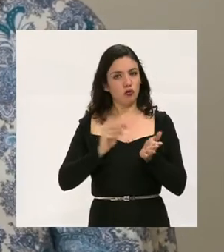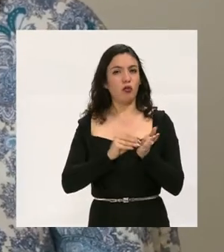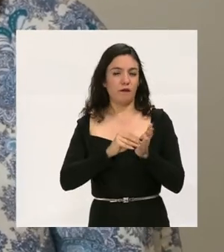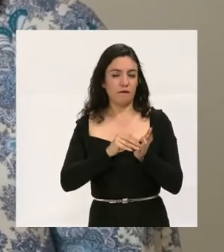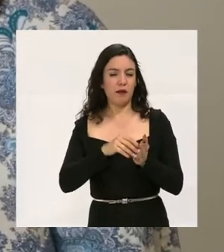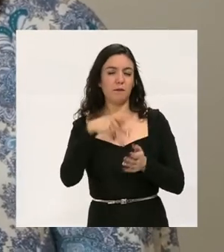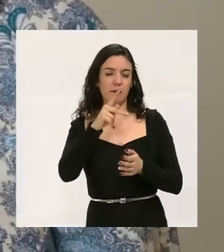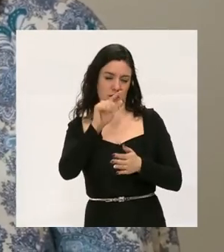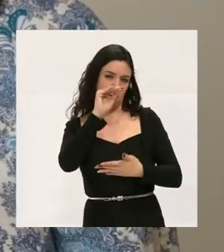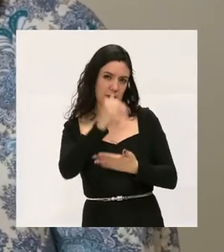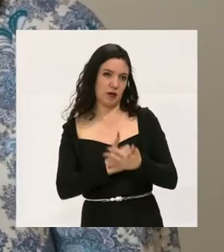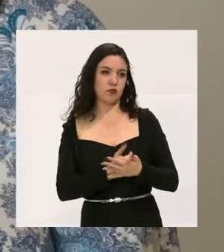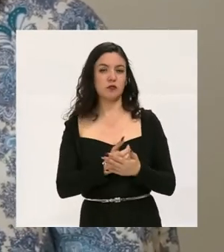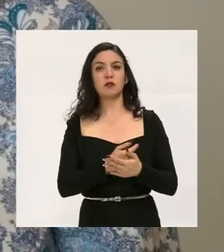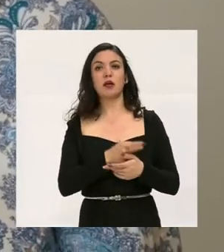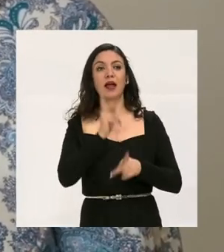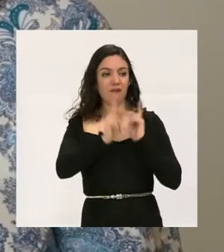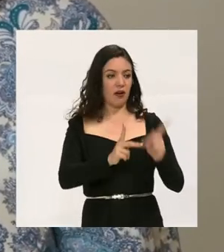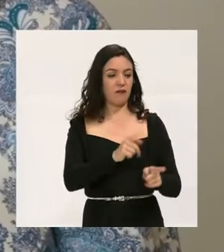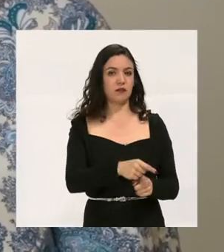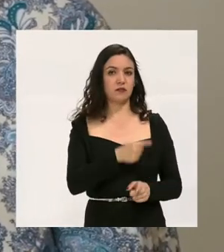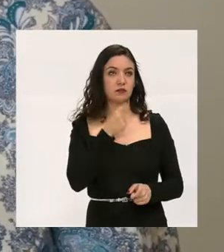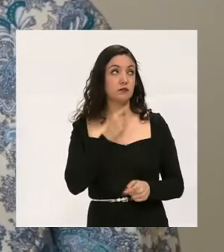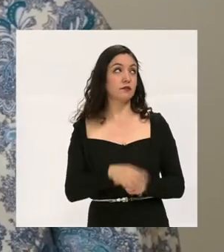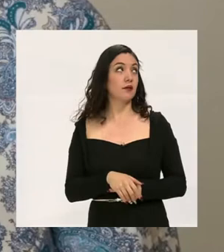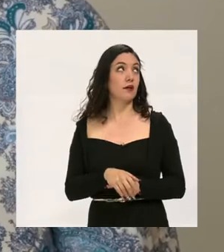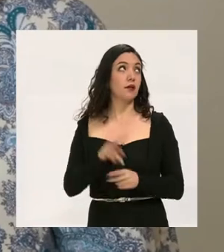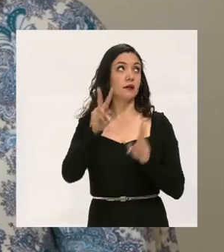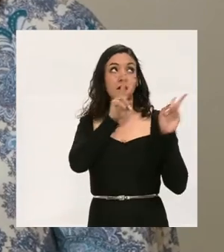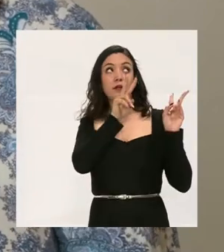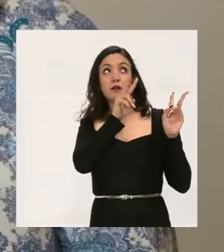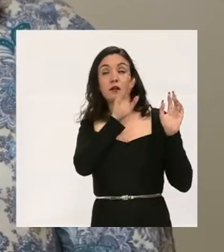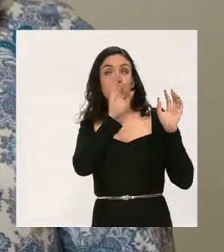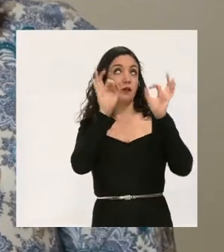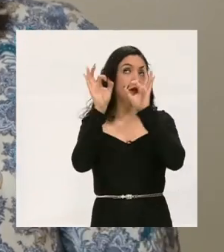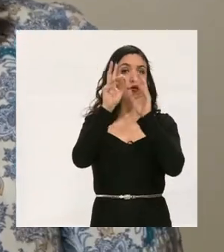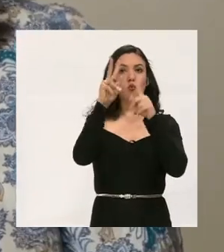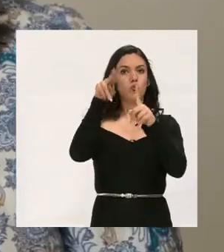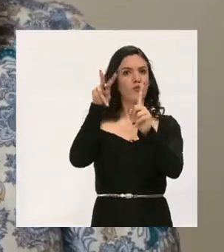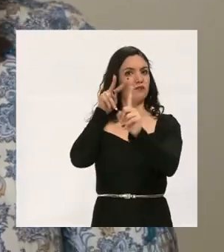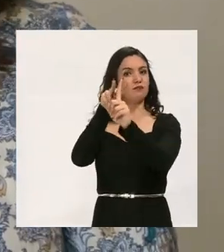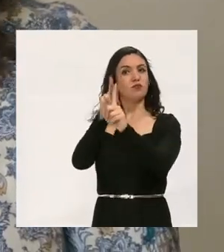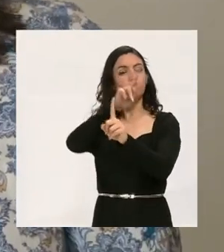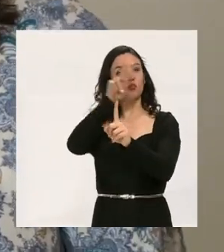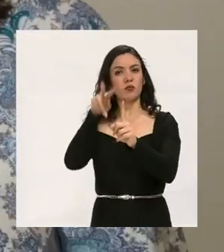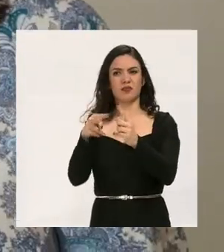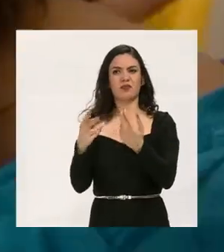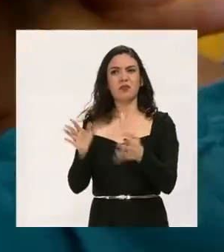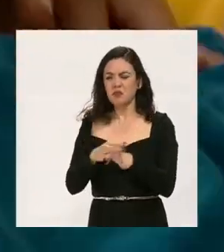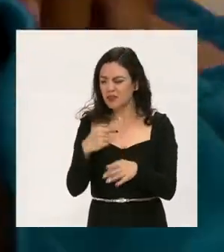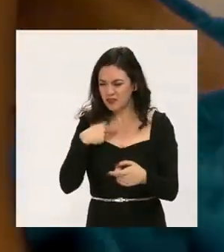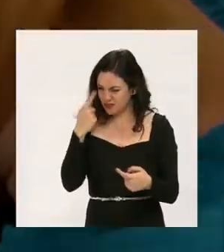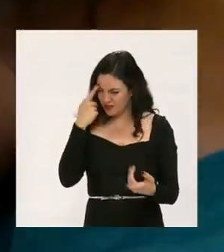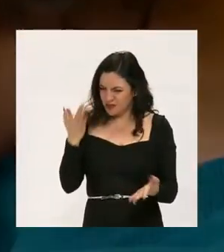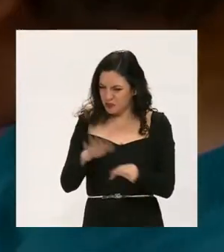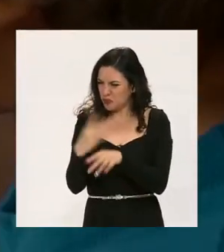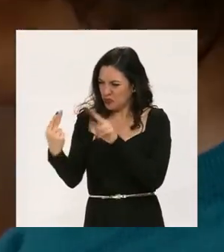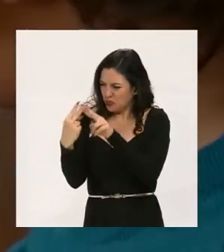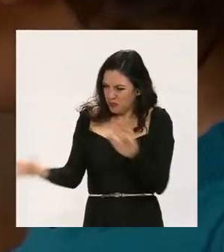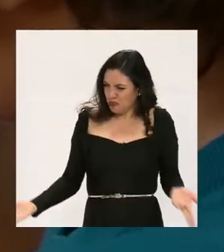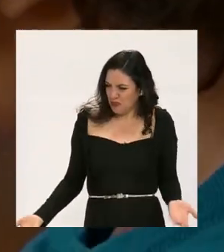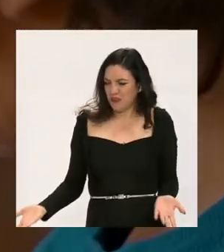como que un todavía ya - pero le hablaba así como que te había del adicto entonces yo he deseado como pienso no me